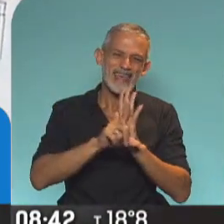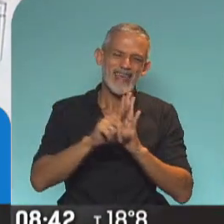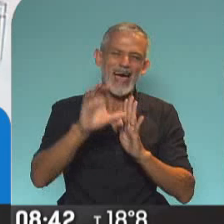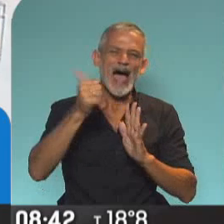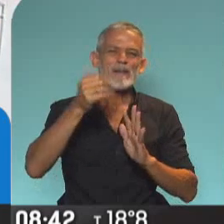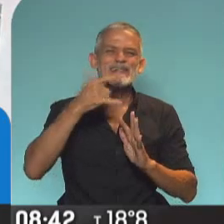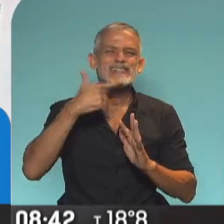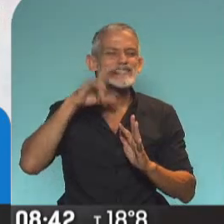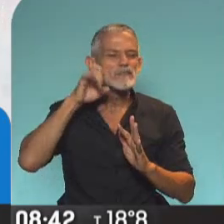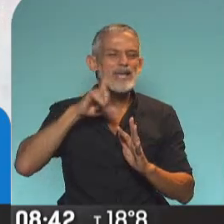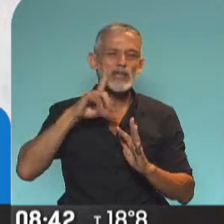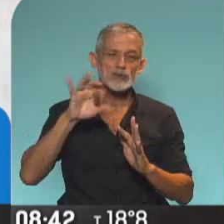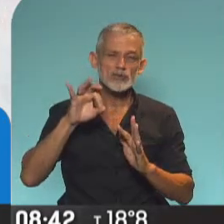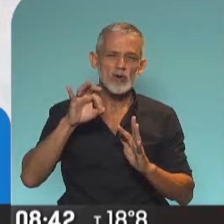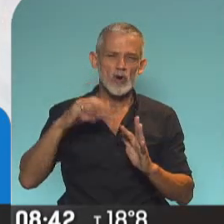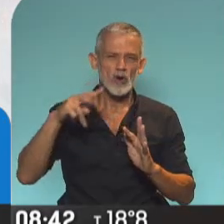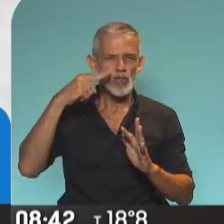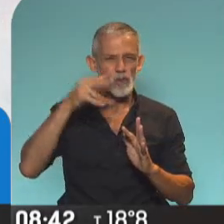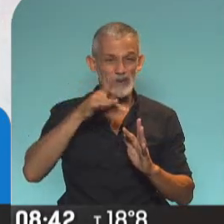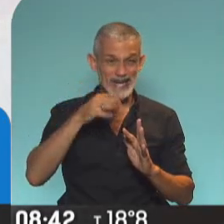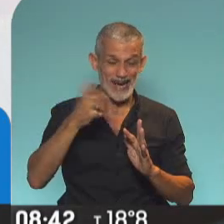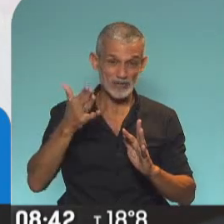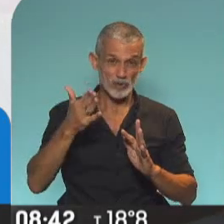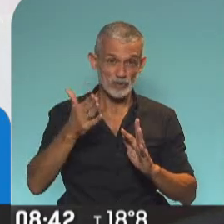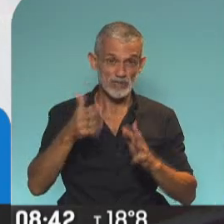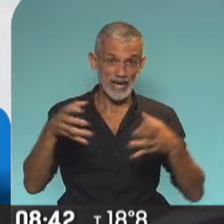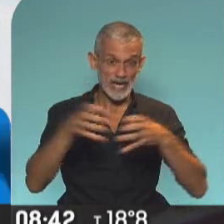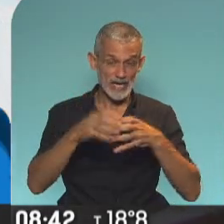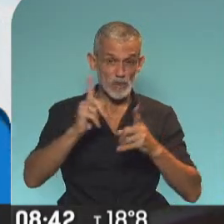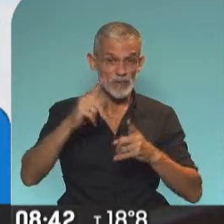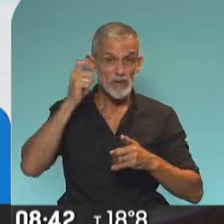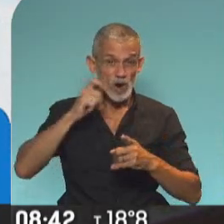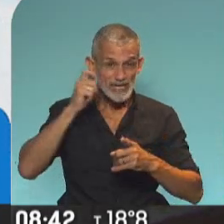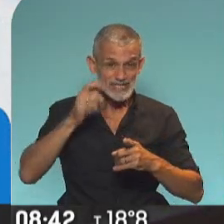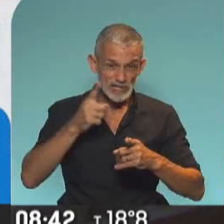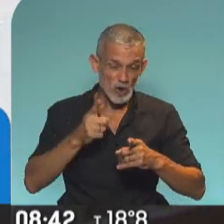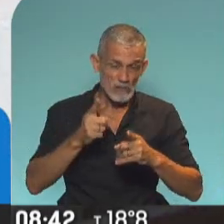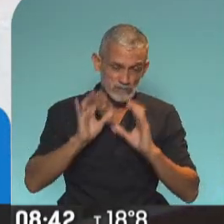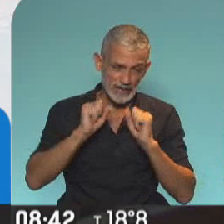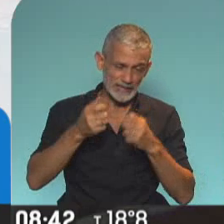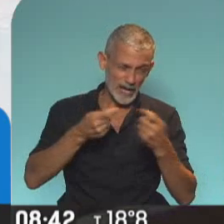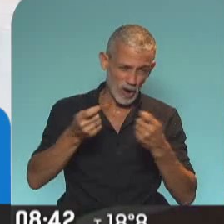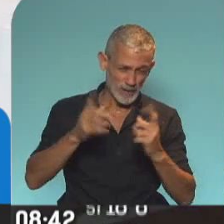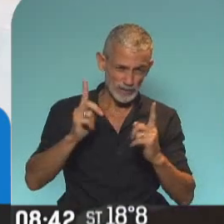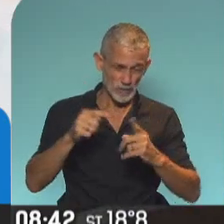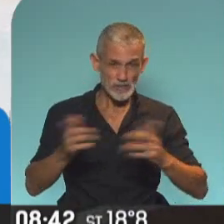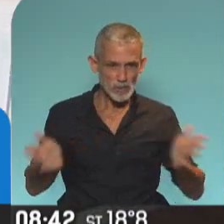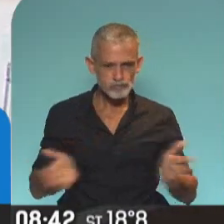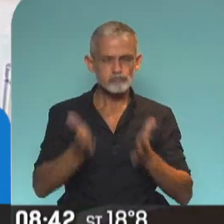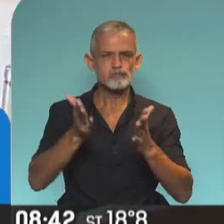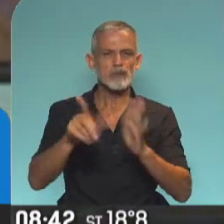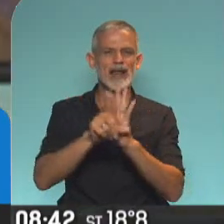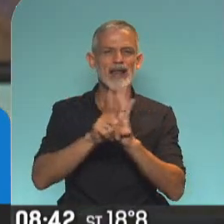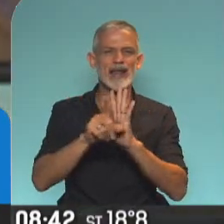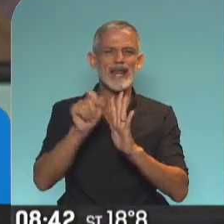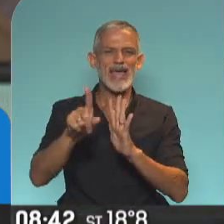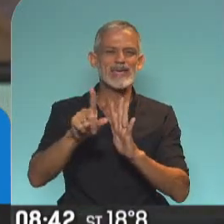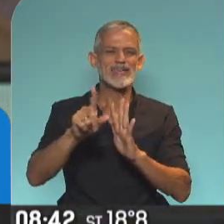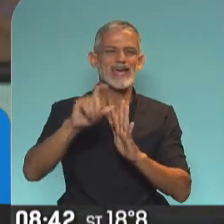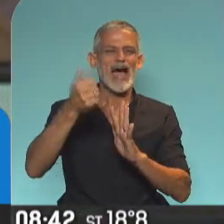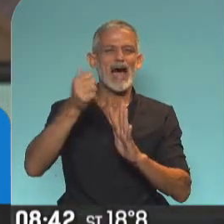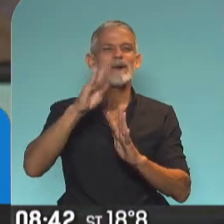un tope, él negoció bien. Claro. Entonces él puede hacer este esfuerzo. Hay sectores que tal vez no lo pueden hacer. Demasiado. Pero lo puede hacer porque peleó